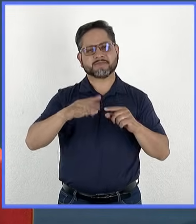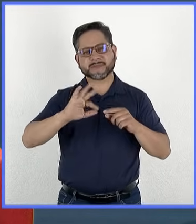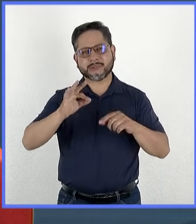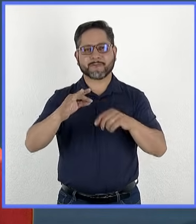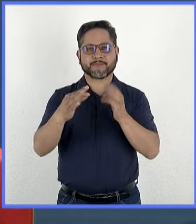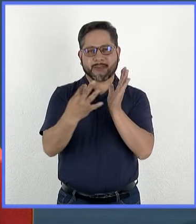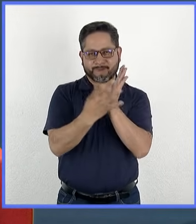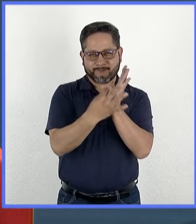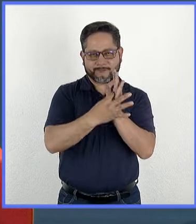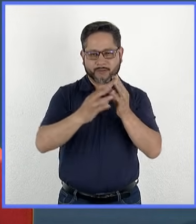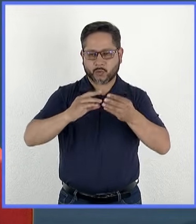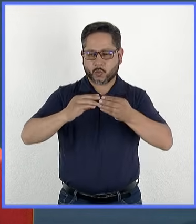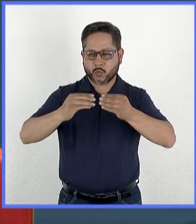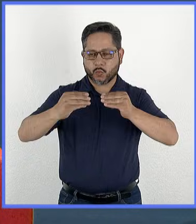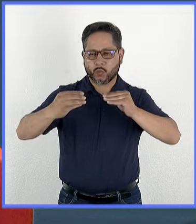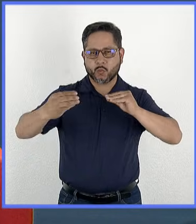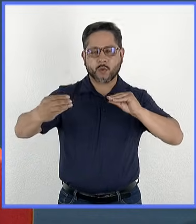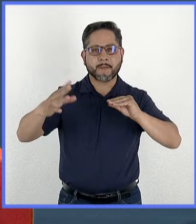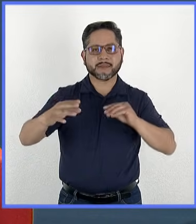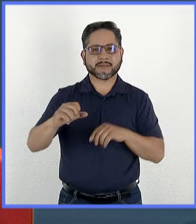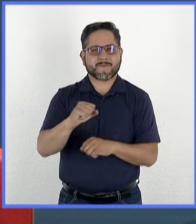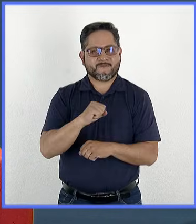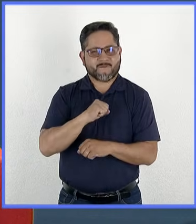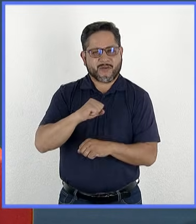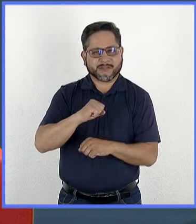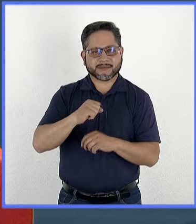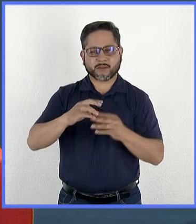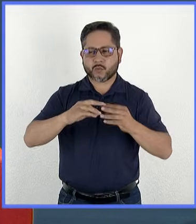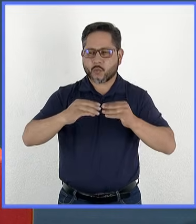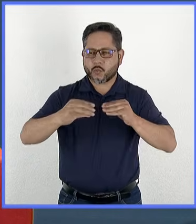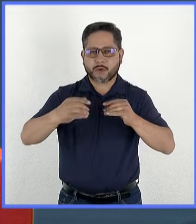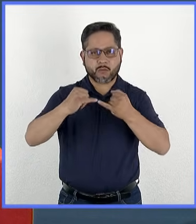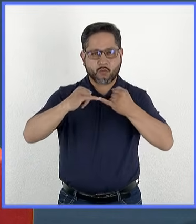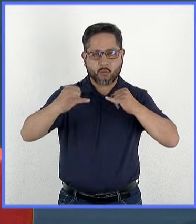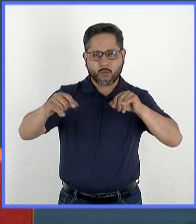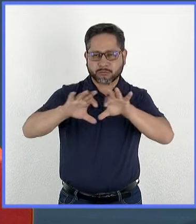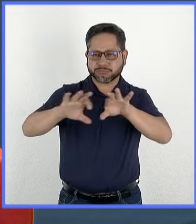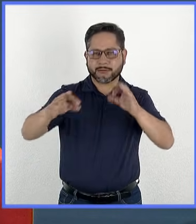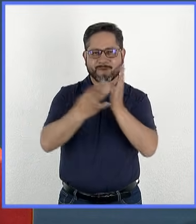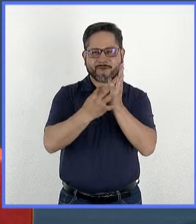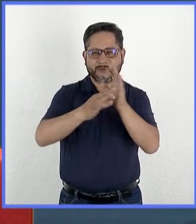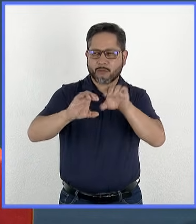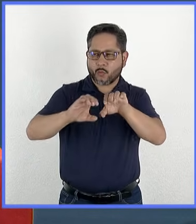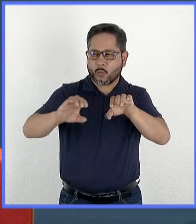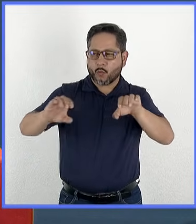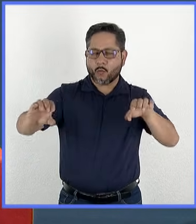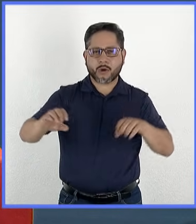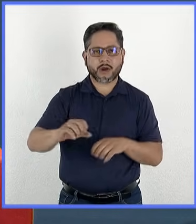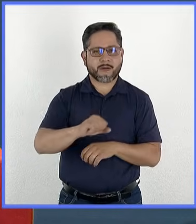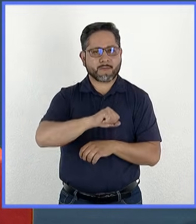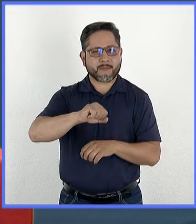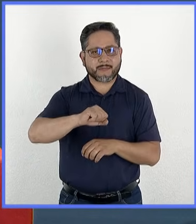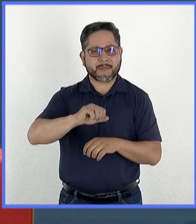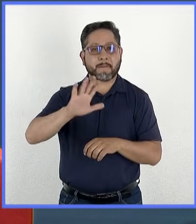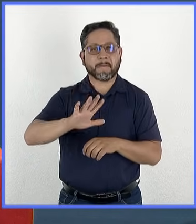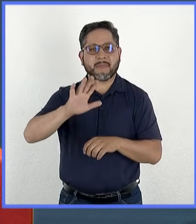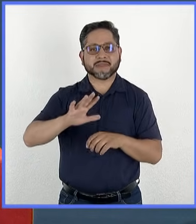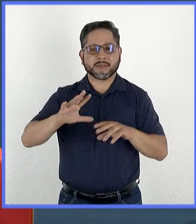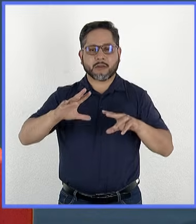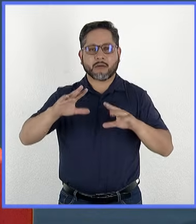hay una pérdida de energía por fricción del agua entre las tuberías, y parte de esa energía se va